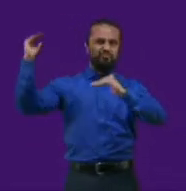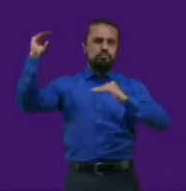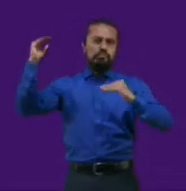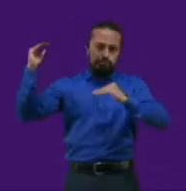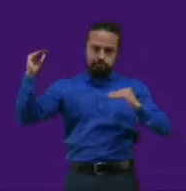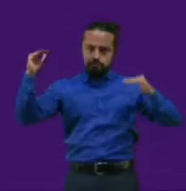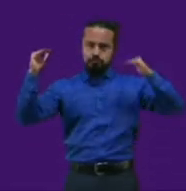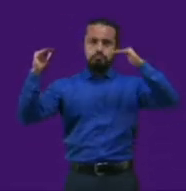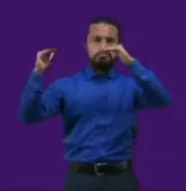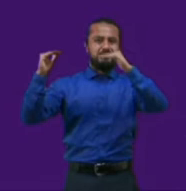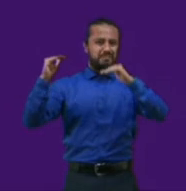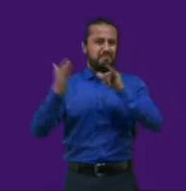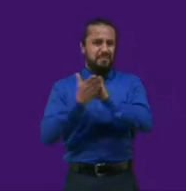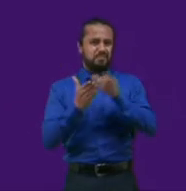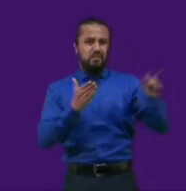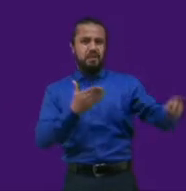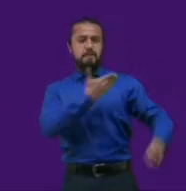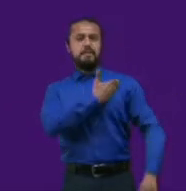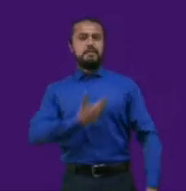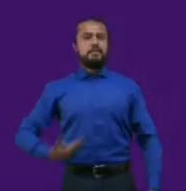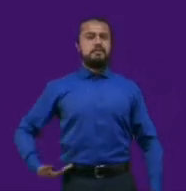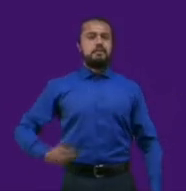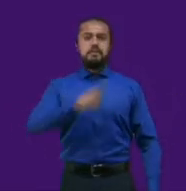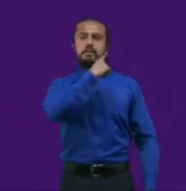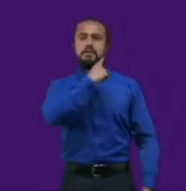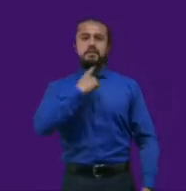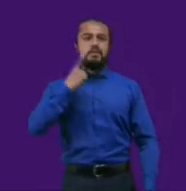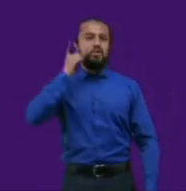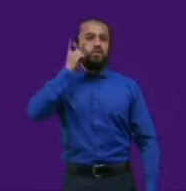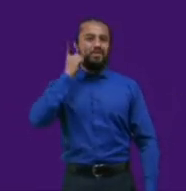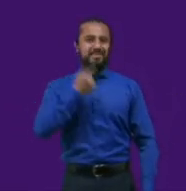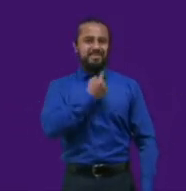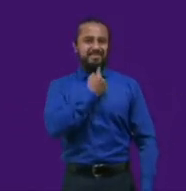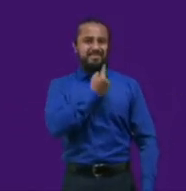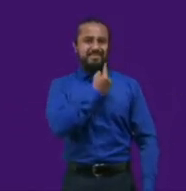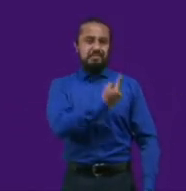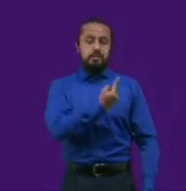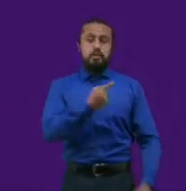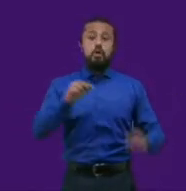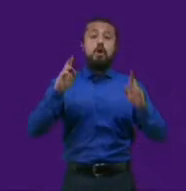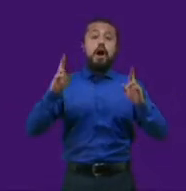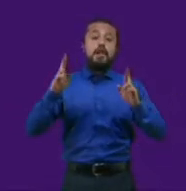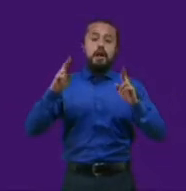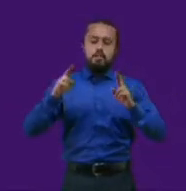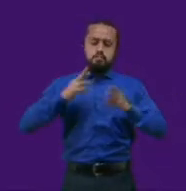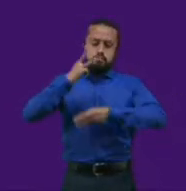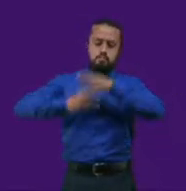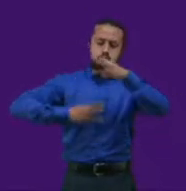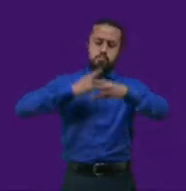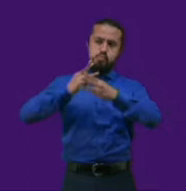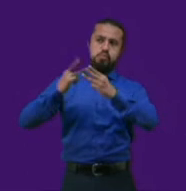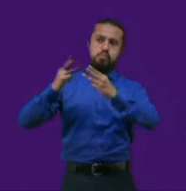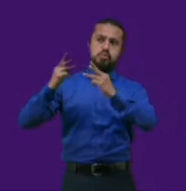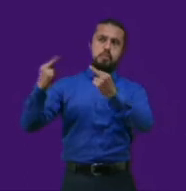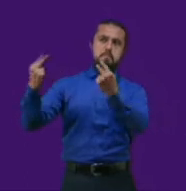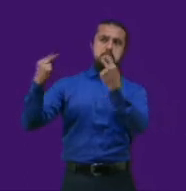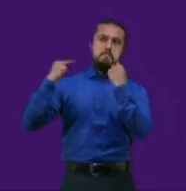Duque en otros eventos, que algún día nos vean en el mundo como el Silicon Valley de Latinoamérica.